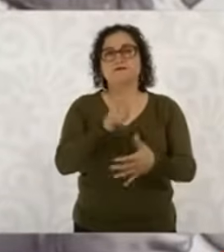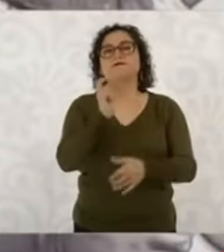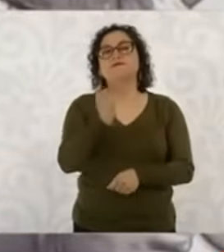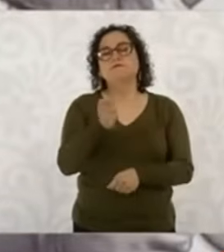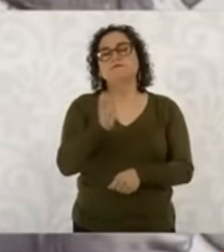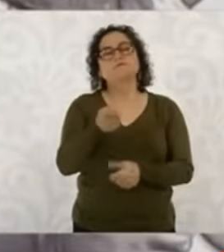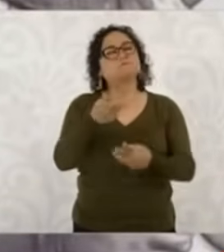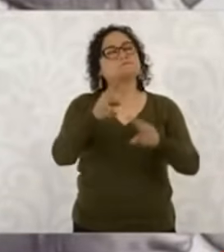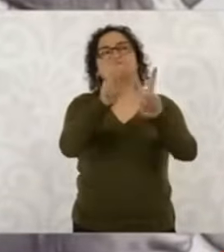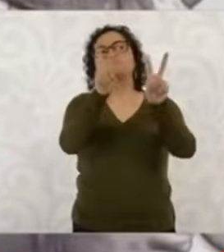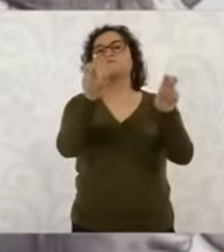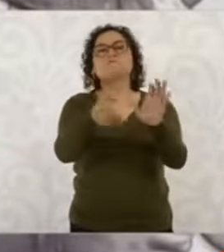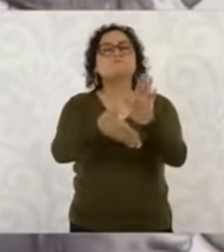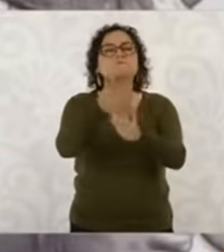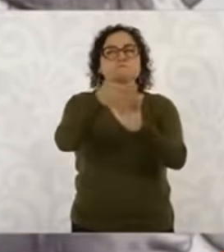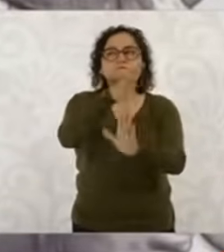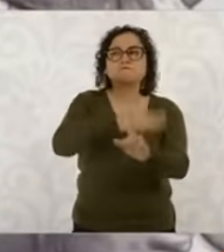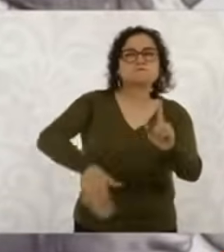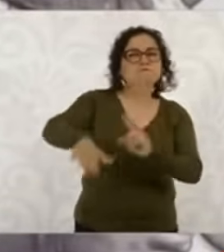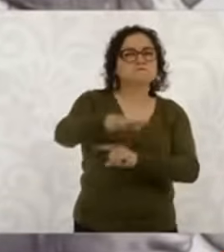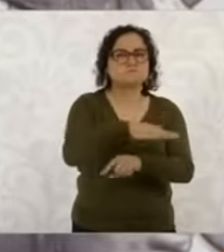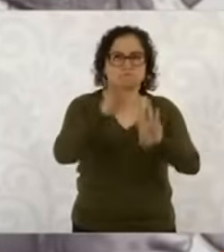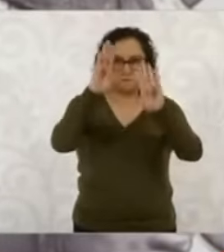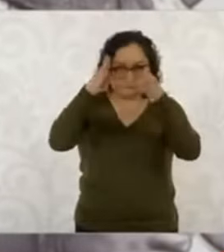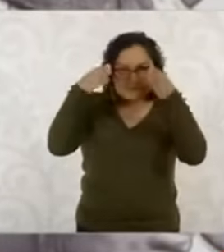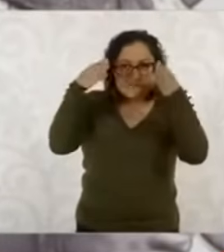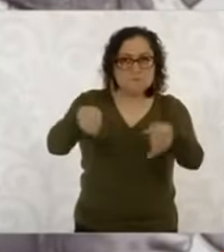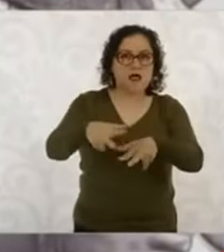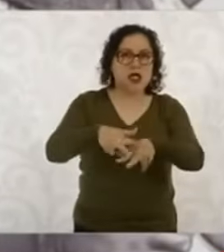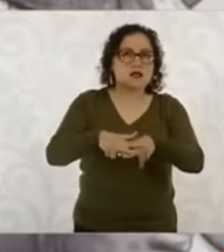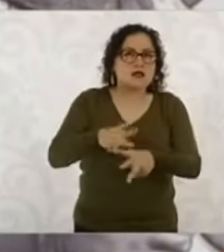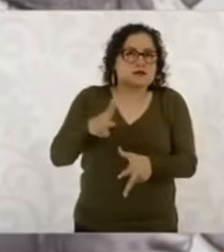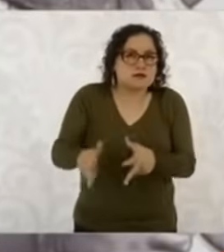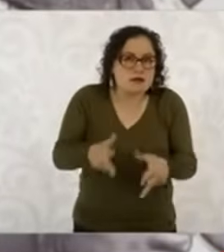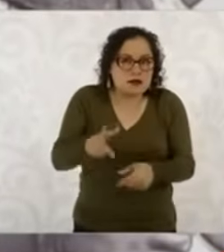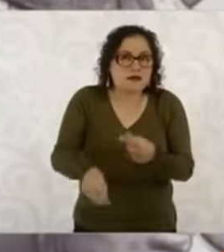trenes, carreteras, agua, aumenta.